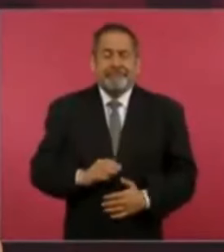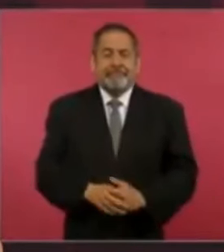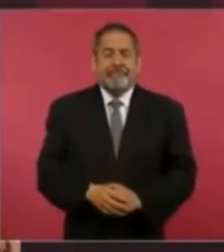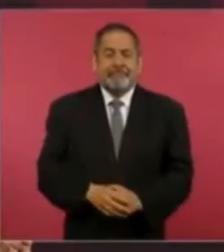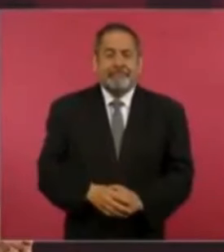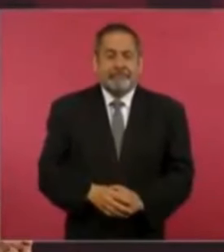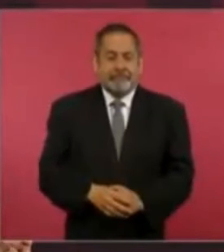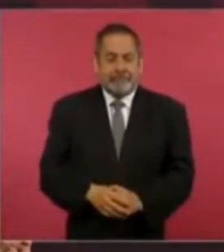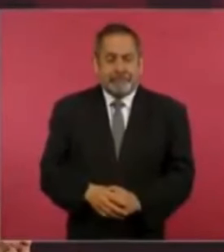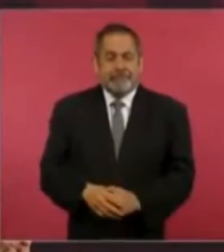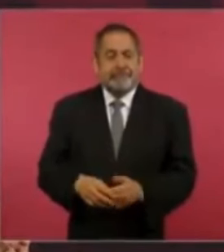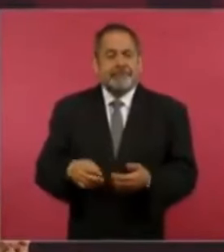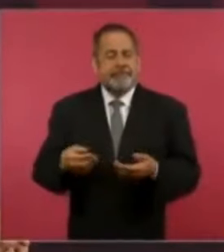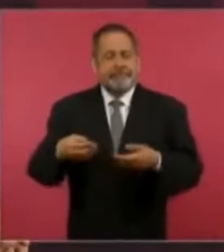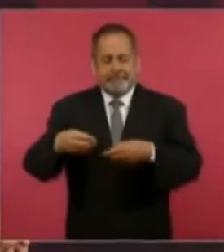Con un tlacoyo.